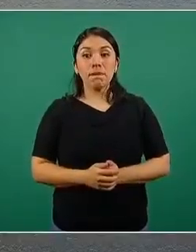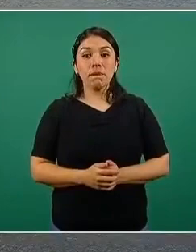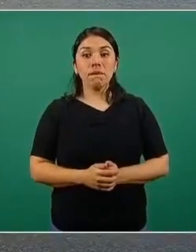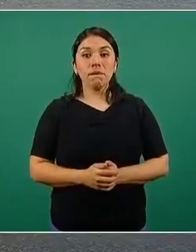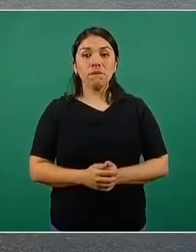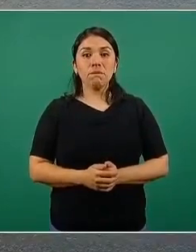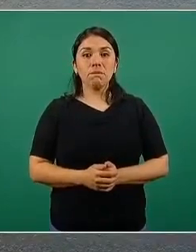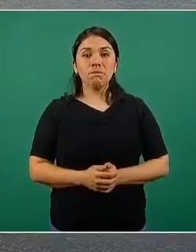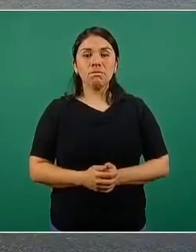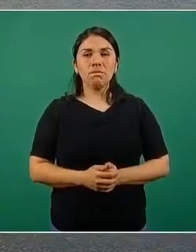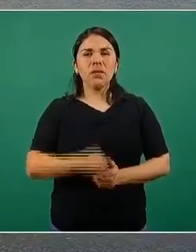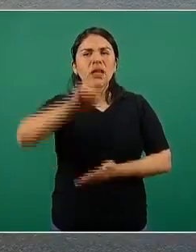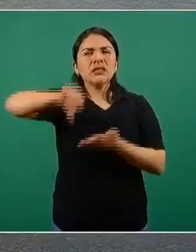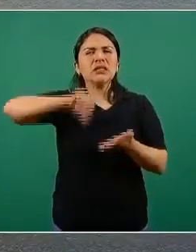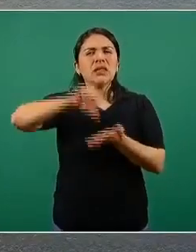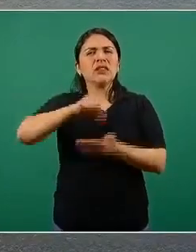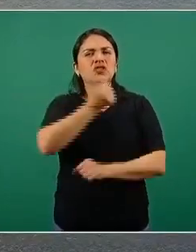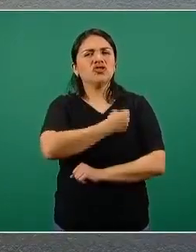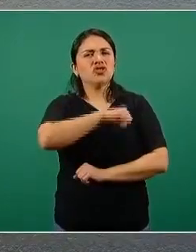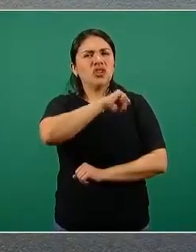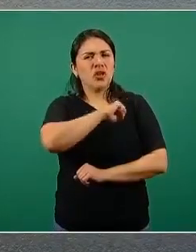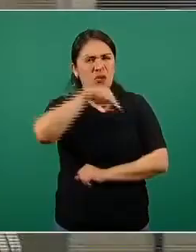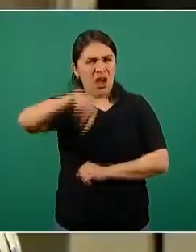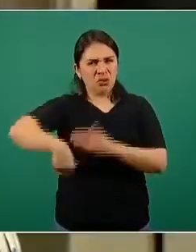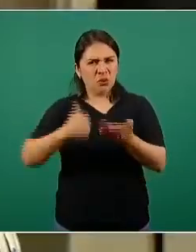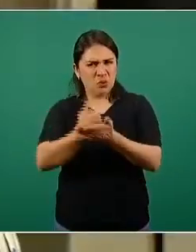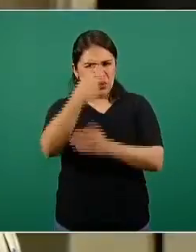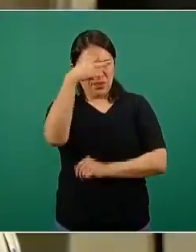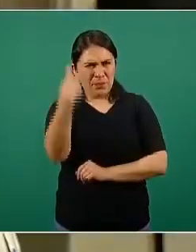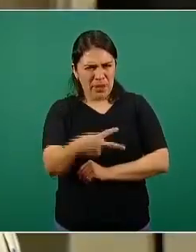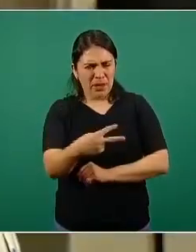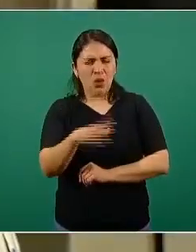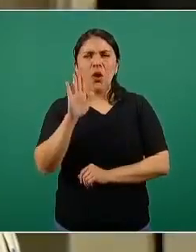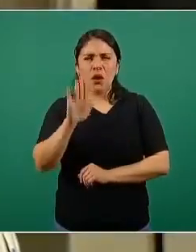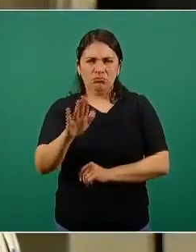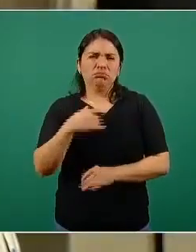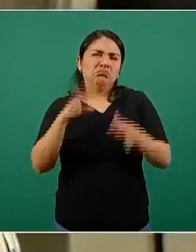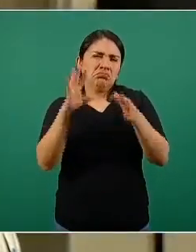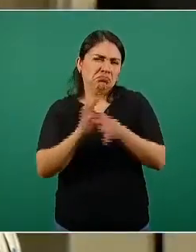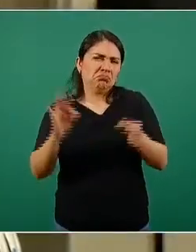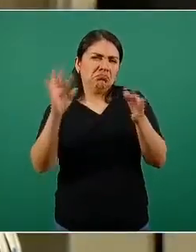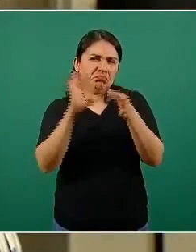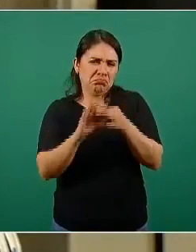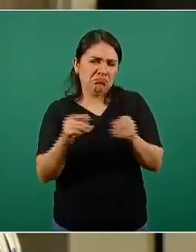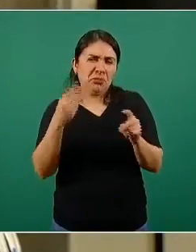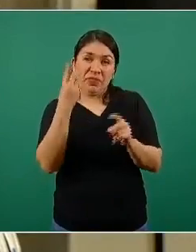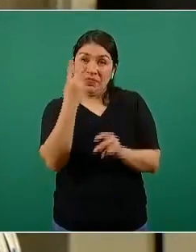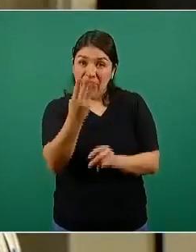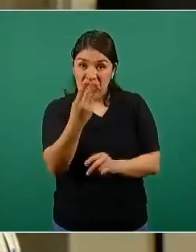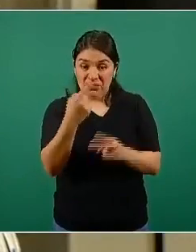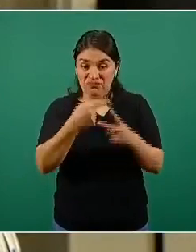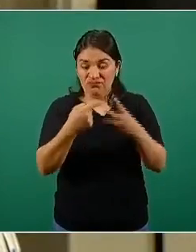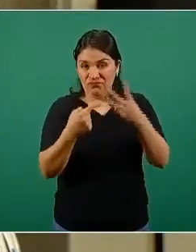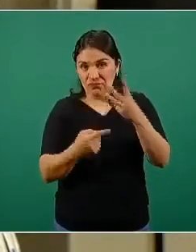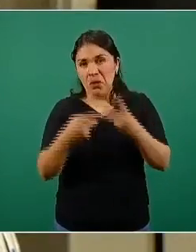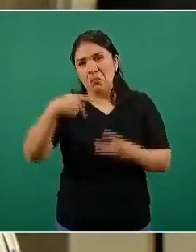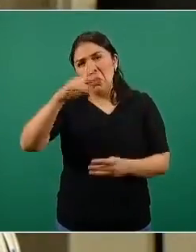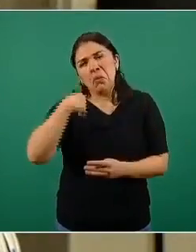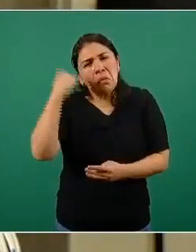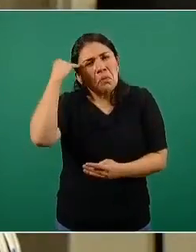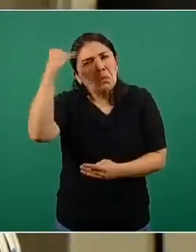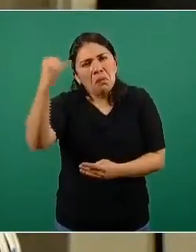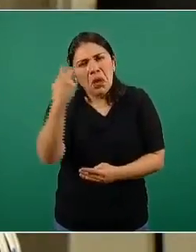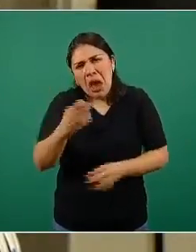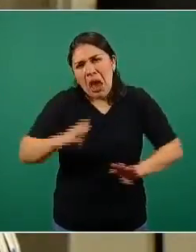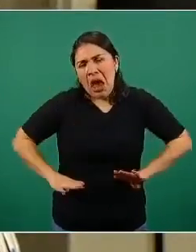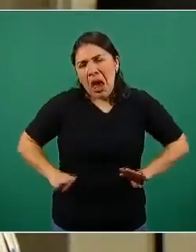Hay unos centros de salud distribuidos aquí en la Ciudad de México. Le voy a hablar pues directamente de tres, pero me imagino que en esas